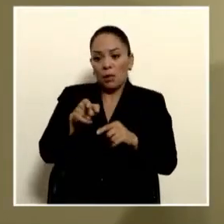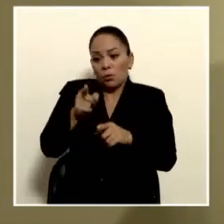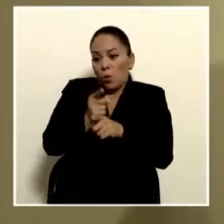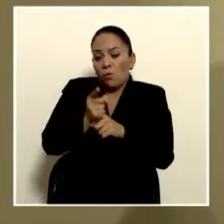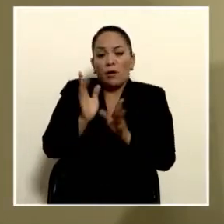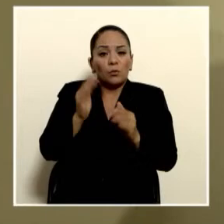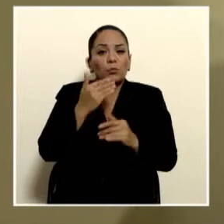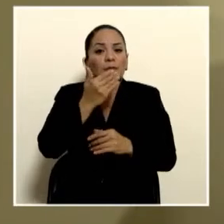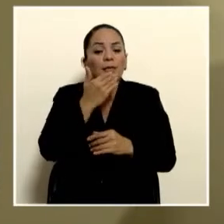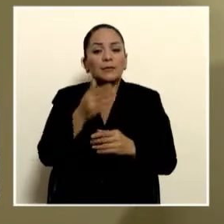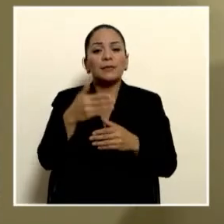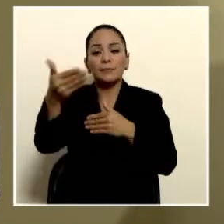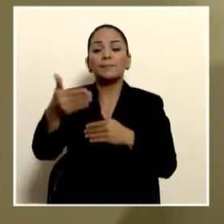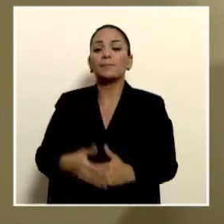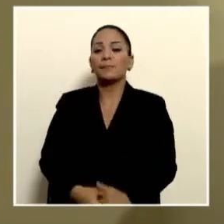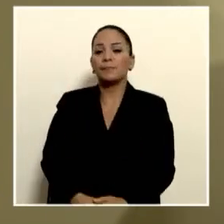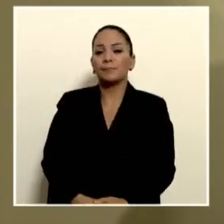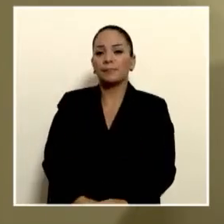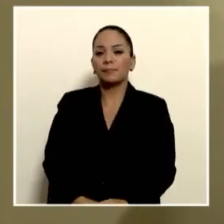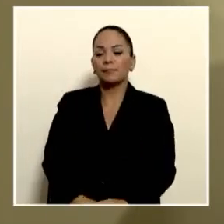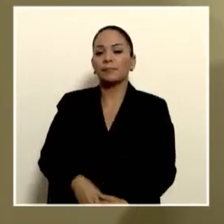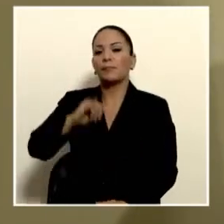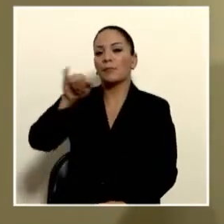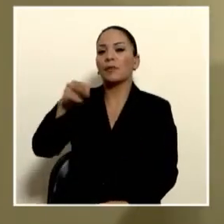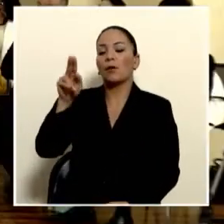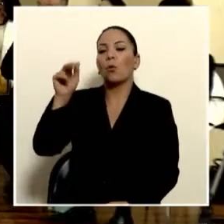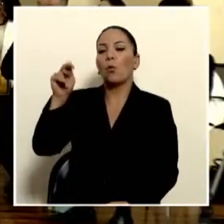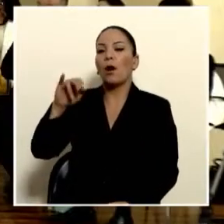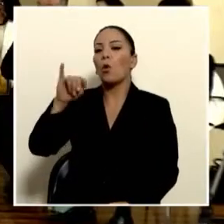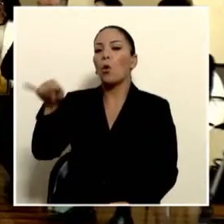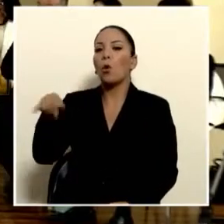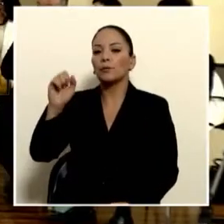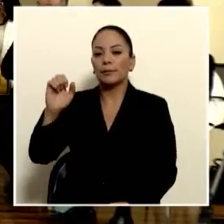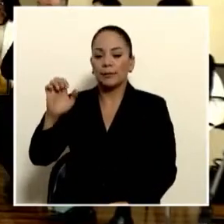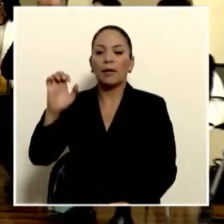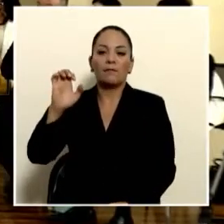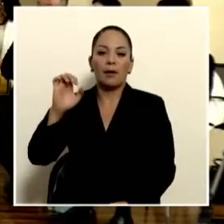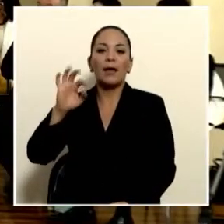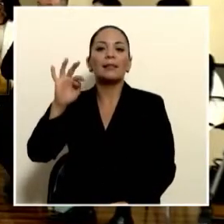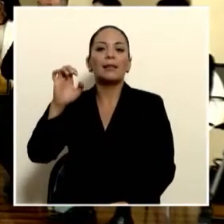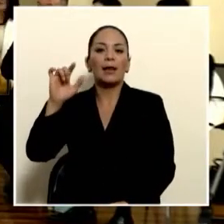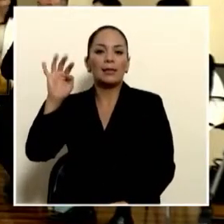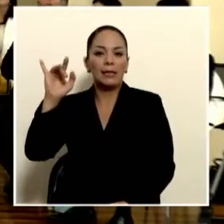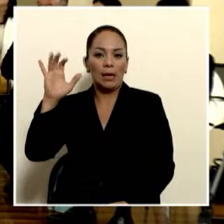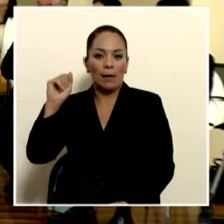correcto. Muchas gracias. ¿El que sigue? Juan José Herrera de teletica.com.